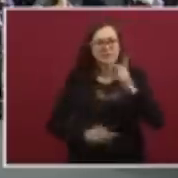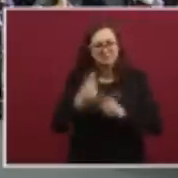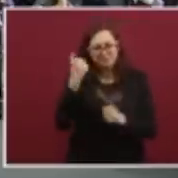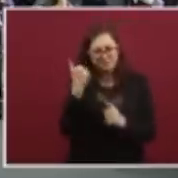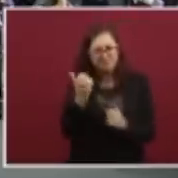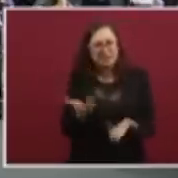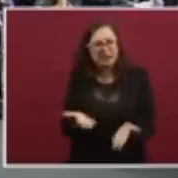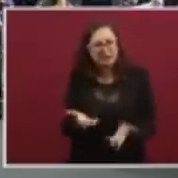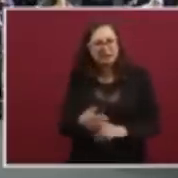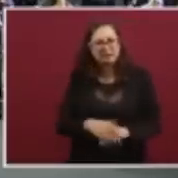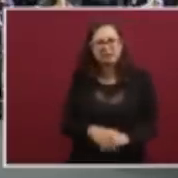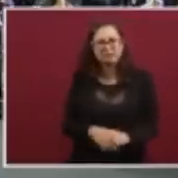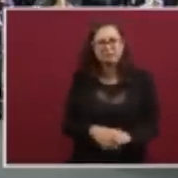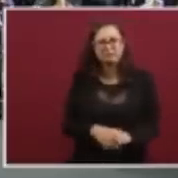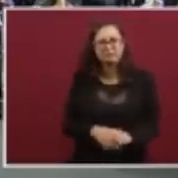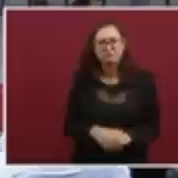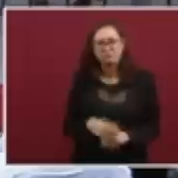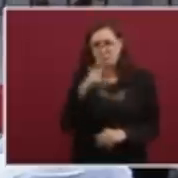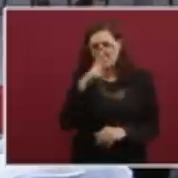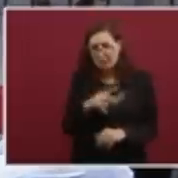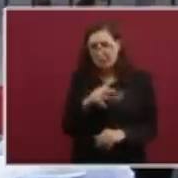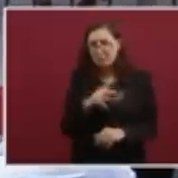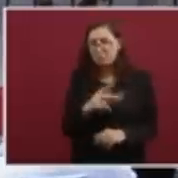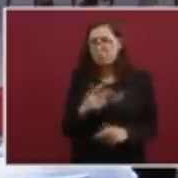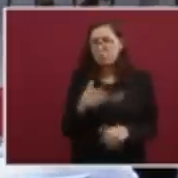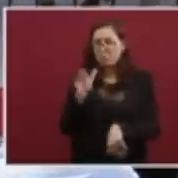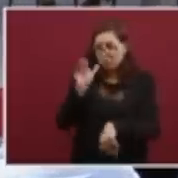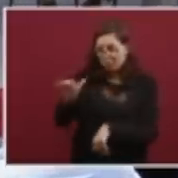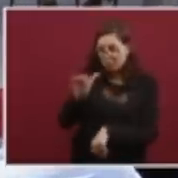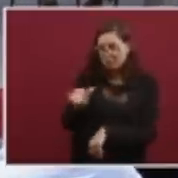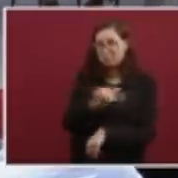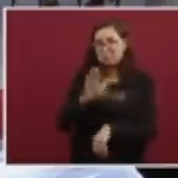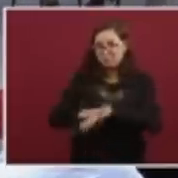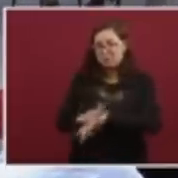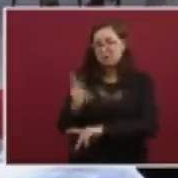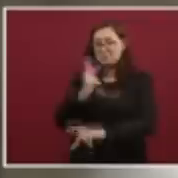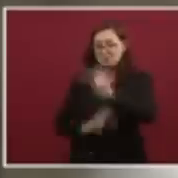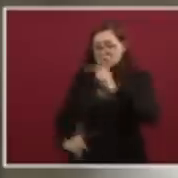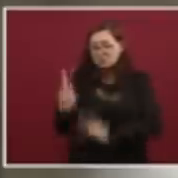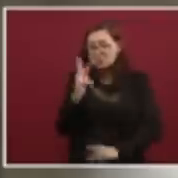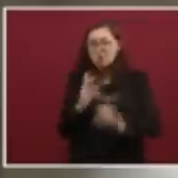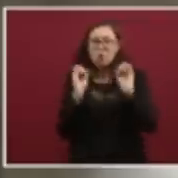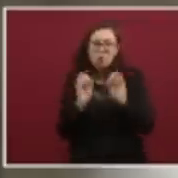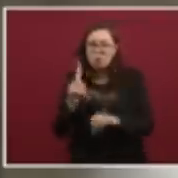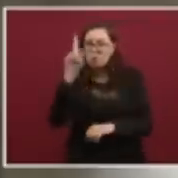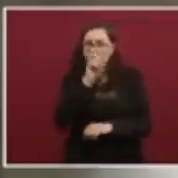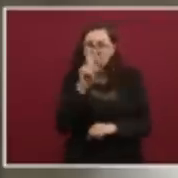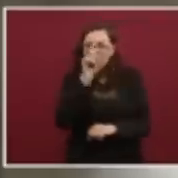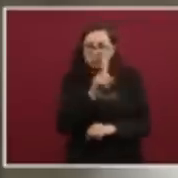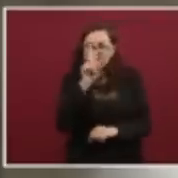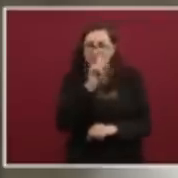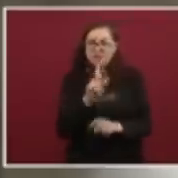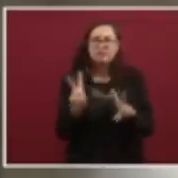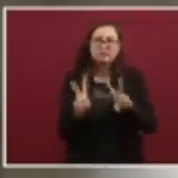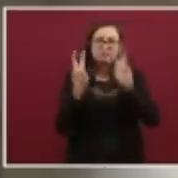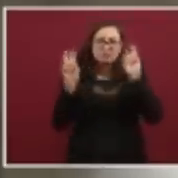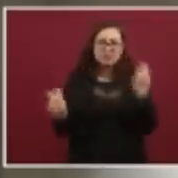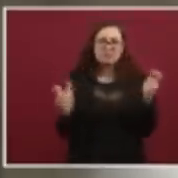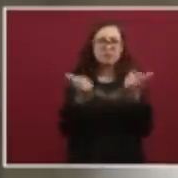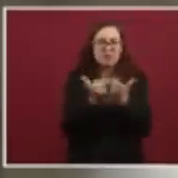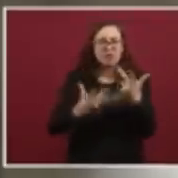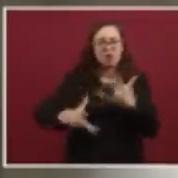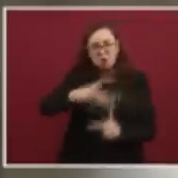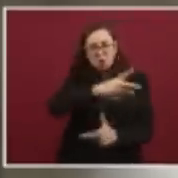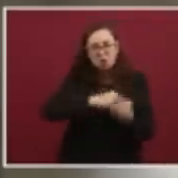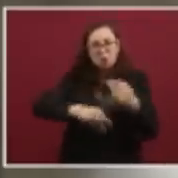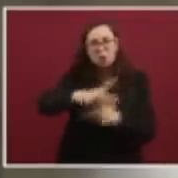¿México tendría otro préstamo de ese organismo internacional? ¿Viene a asesorarnos cómo va la economía de México?